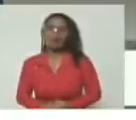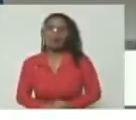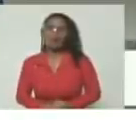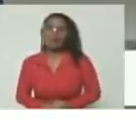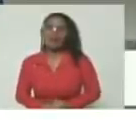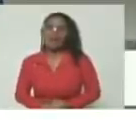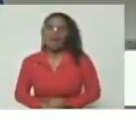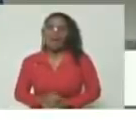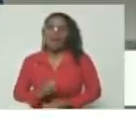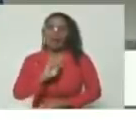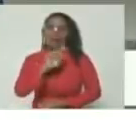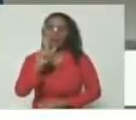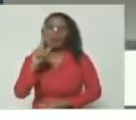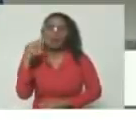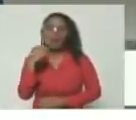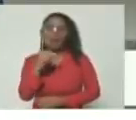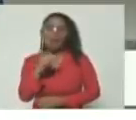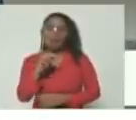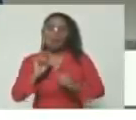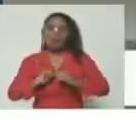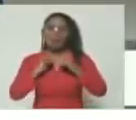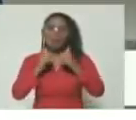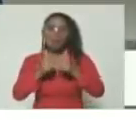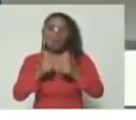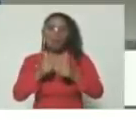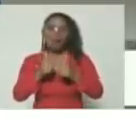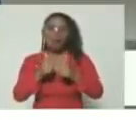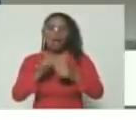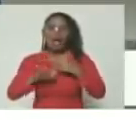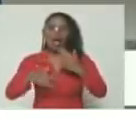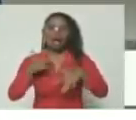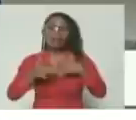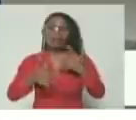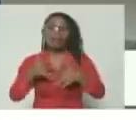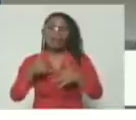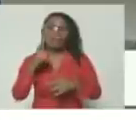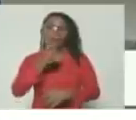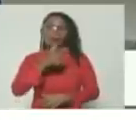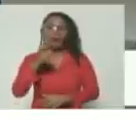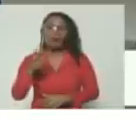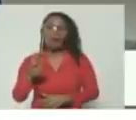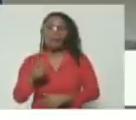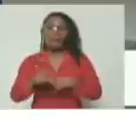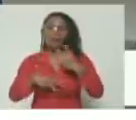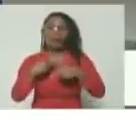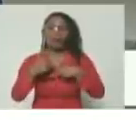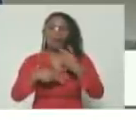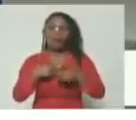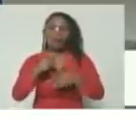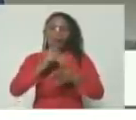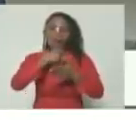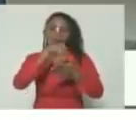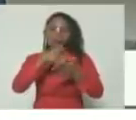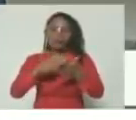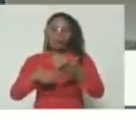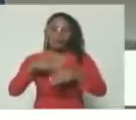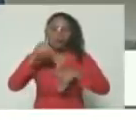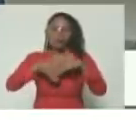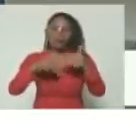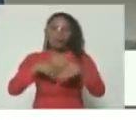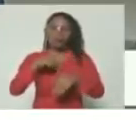El 21 de noviembre van a surgir actores políticos calificados por el voto del